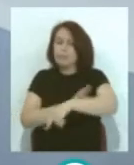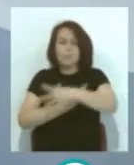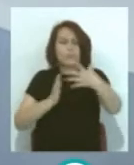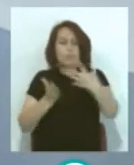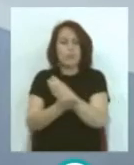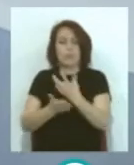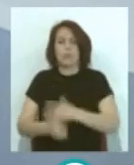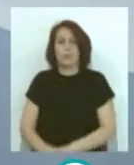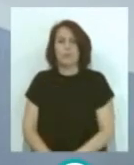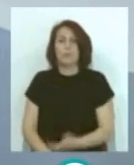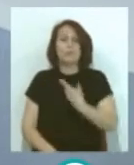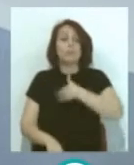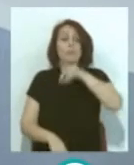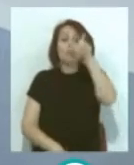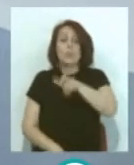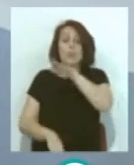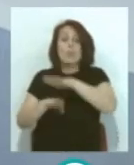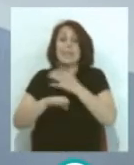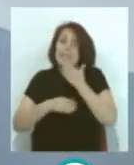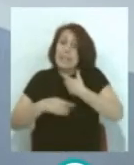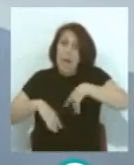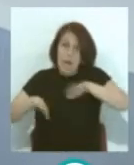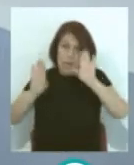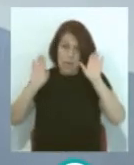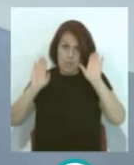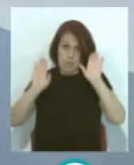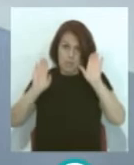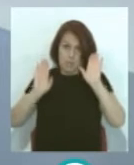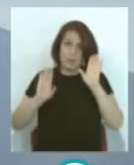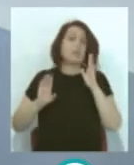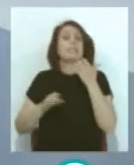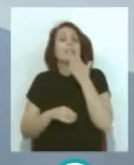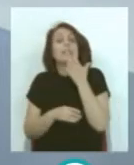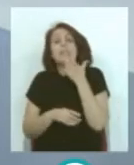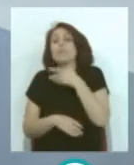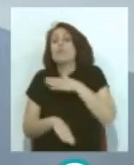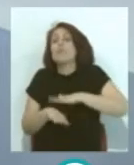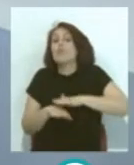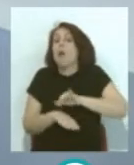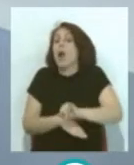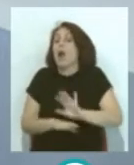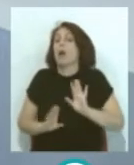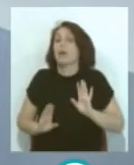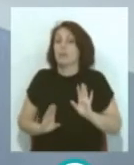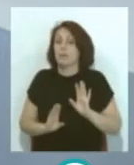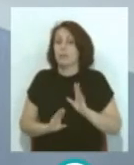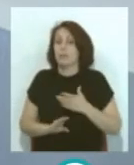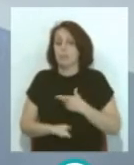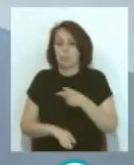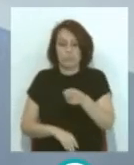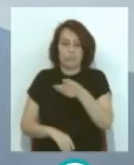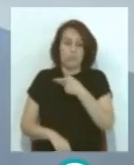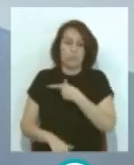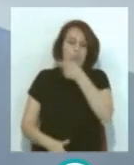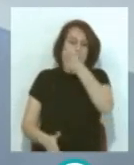esto. Y el culpable, si es que hay culpable, ojo, si es que hay culpable, entonces que le caiga el